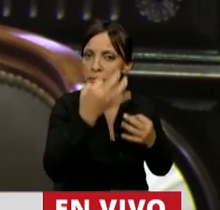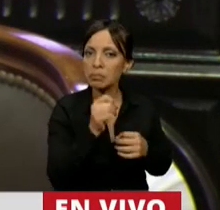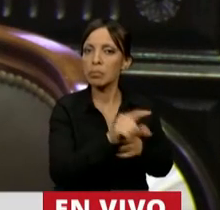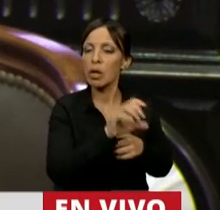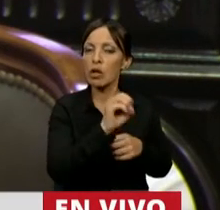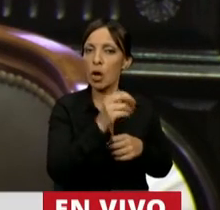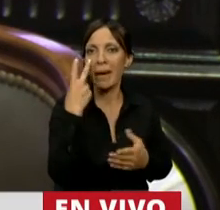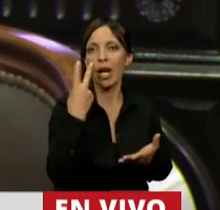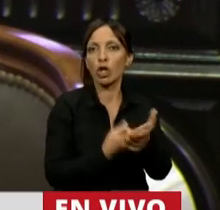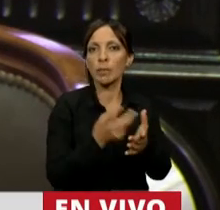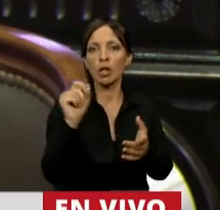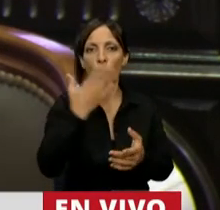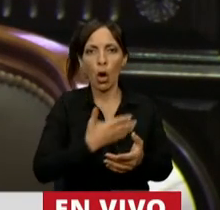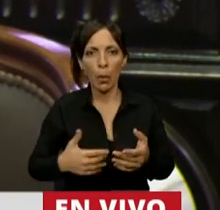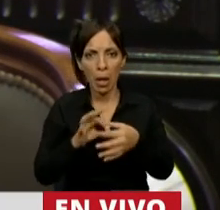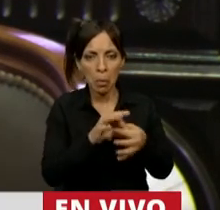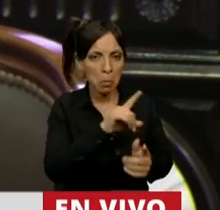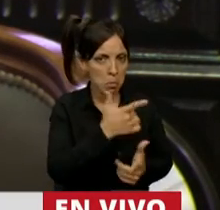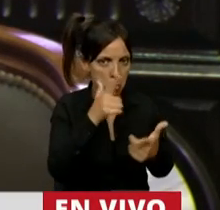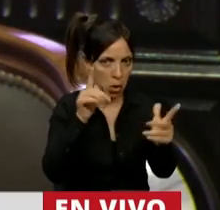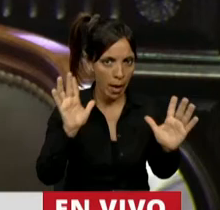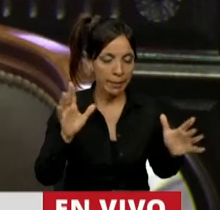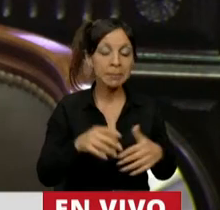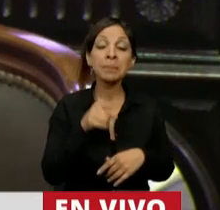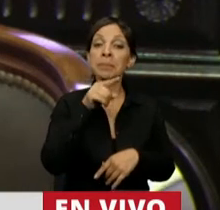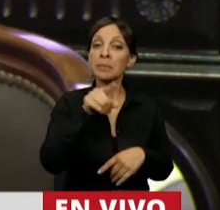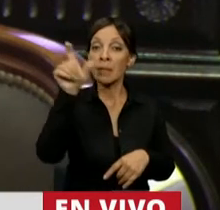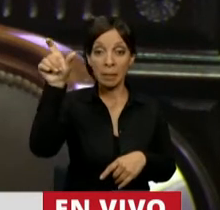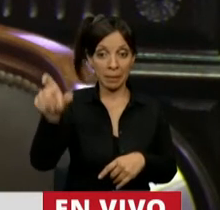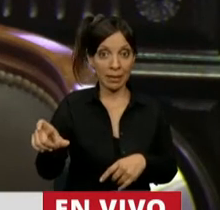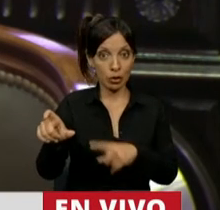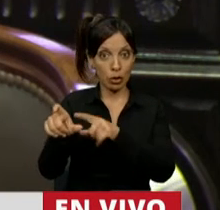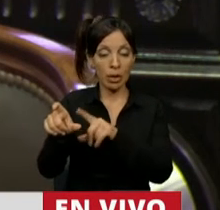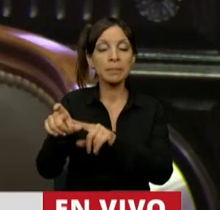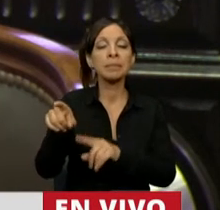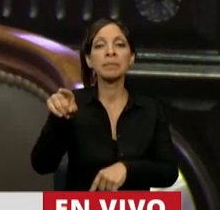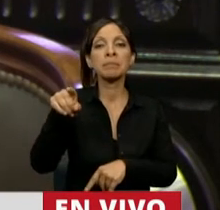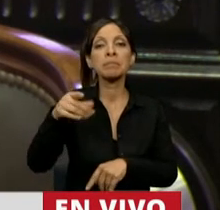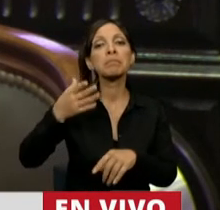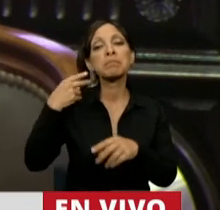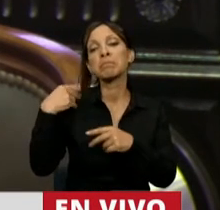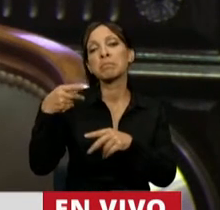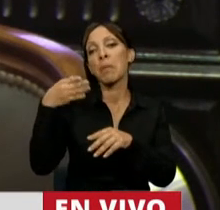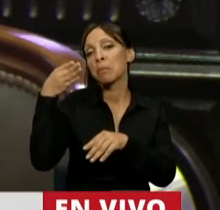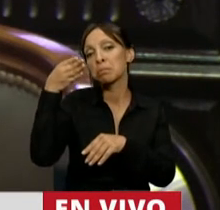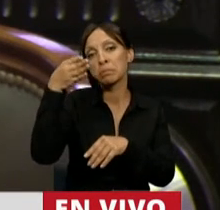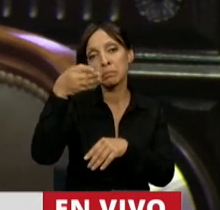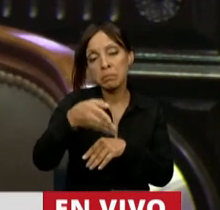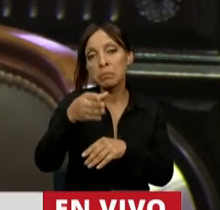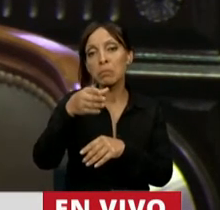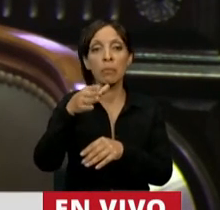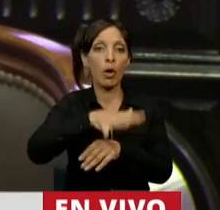ese reconocimiento. Este vecino que iba a su lugar donde tiene su